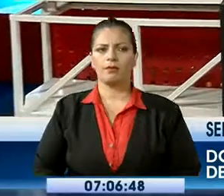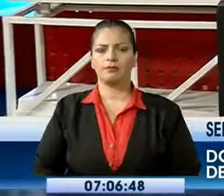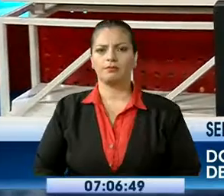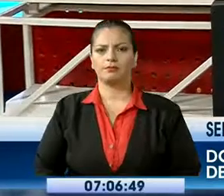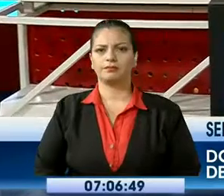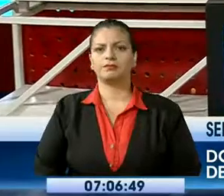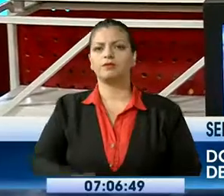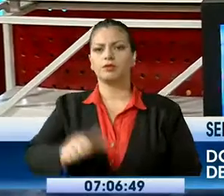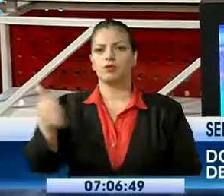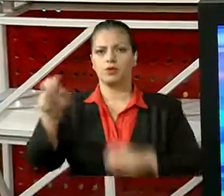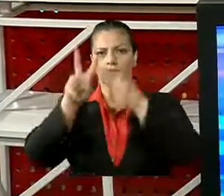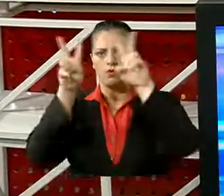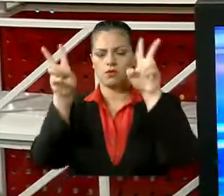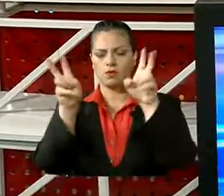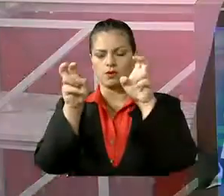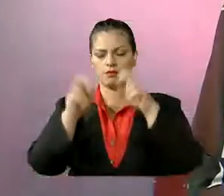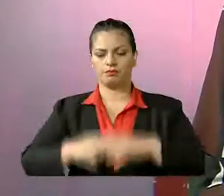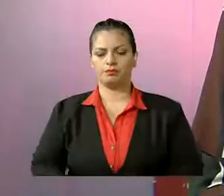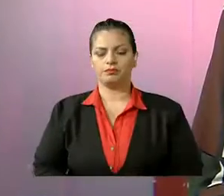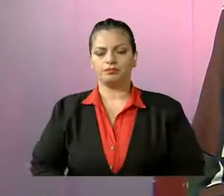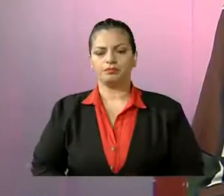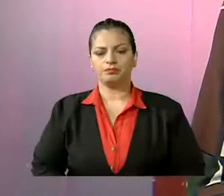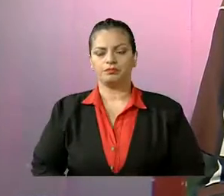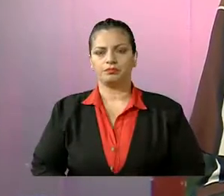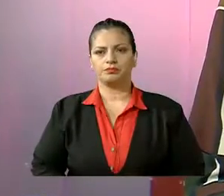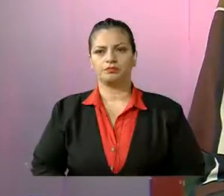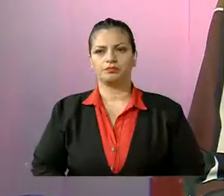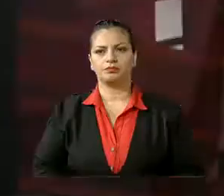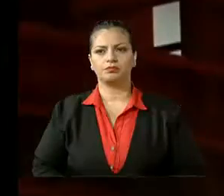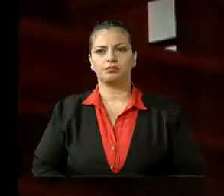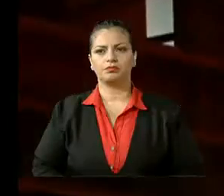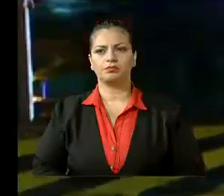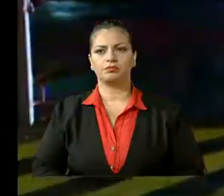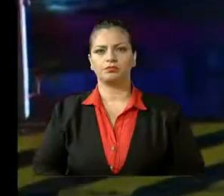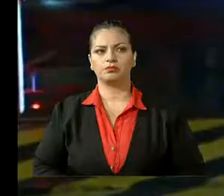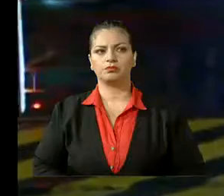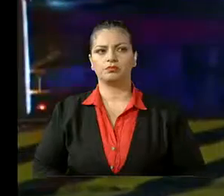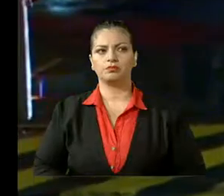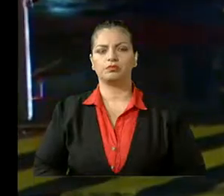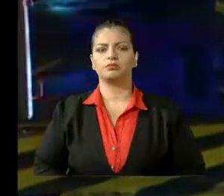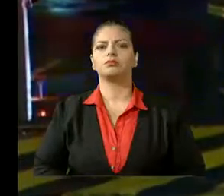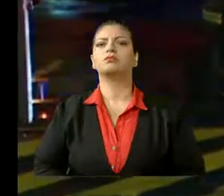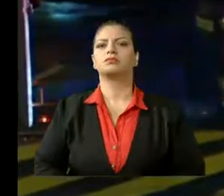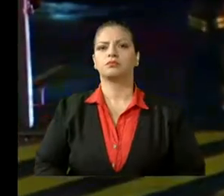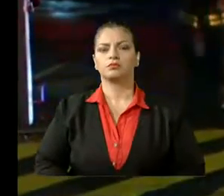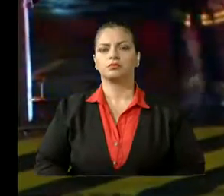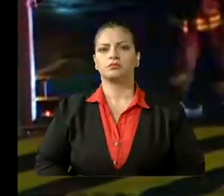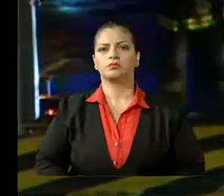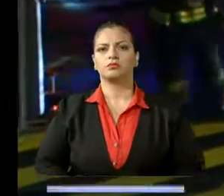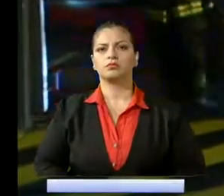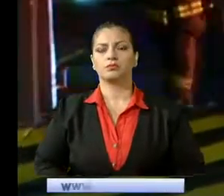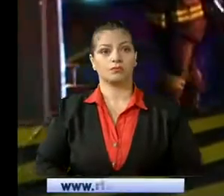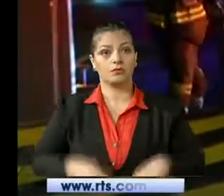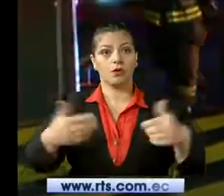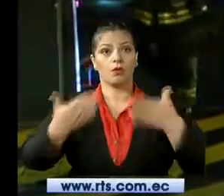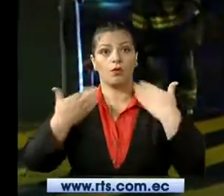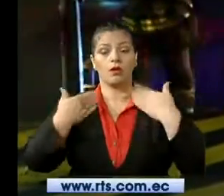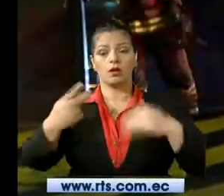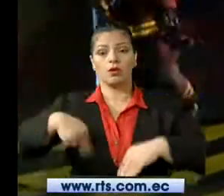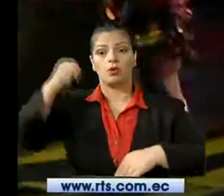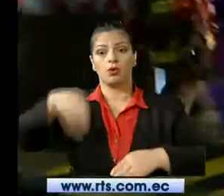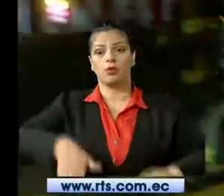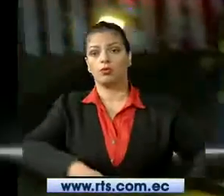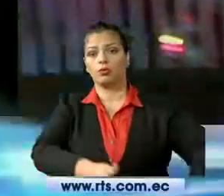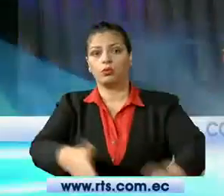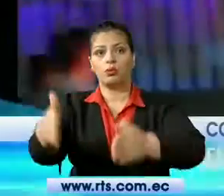En otro tema, un conato de incendio se produjo en el segundo piso del edificio de la Contraloría, ubicado en la avenida Francisco de Orellana y Carlos Luis